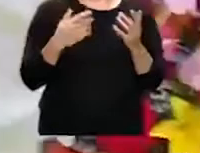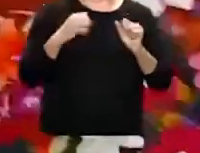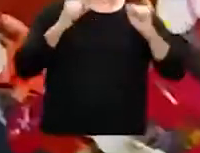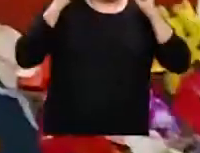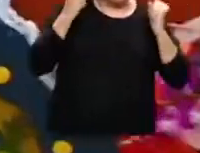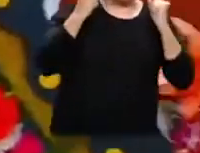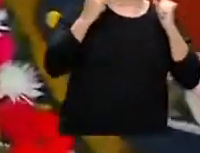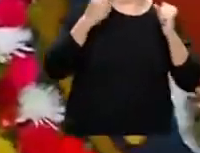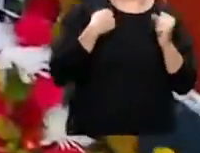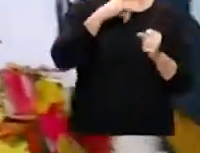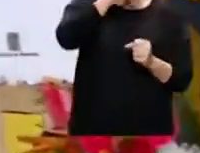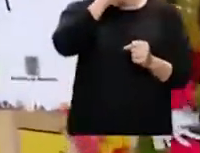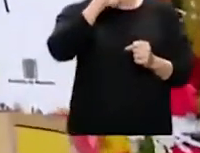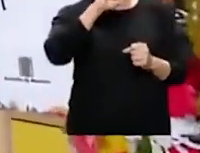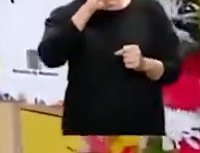Darío!